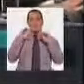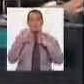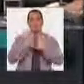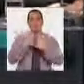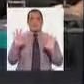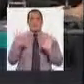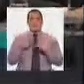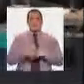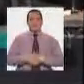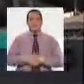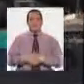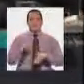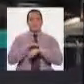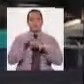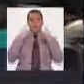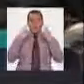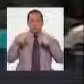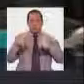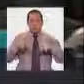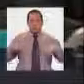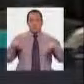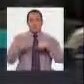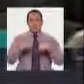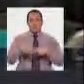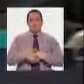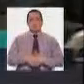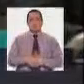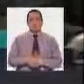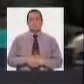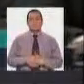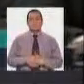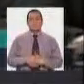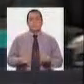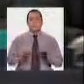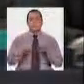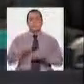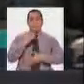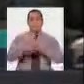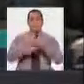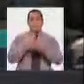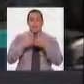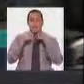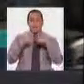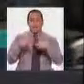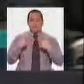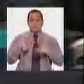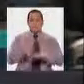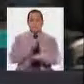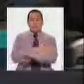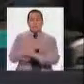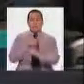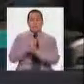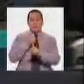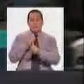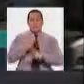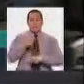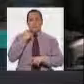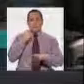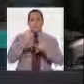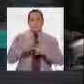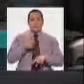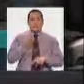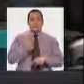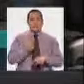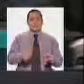comentarios sobre los audios, sobre el contenido de los audios, porque más allá de eso, ya lo ha señalado el propio doctor San Martín, nosotros